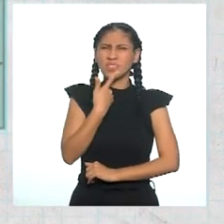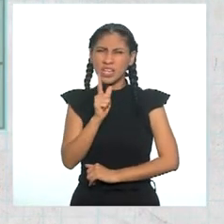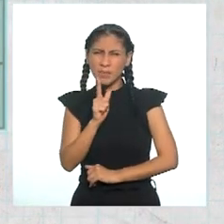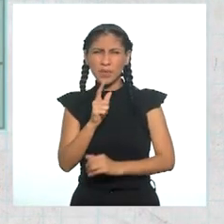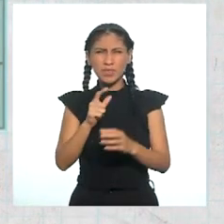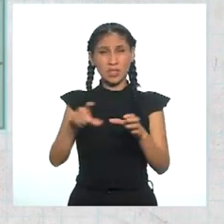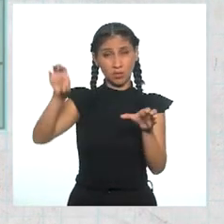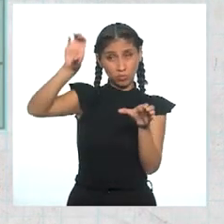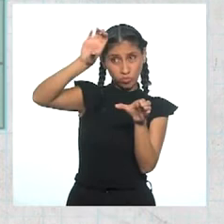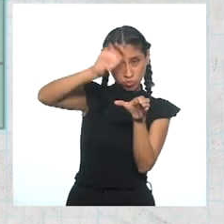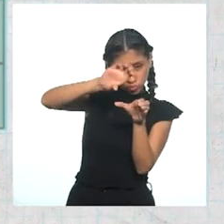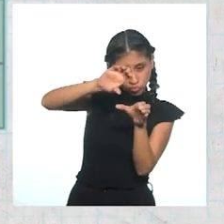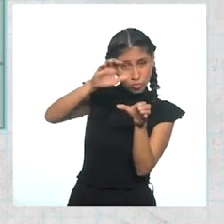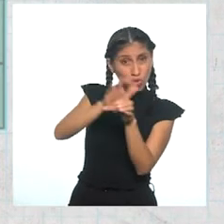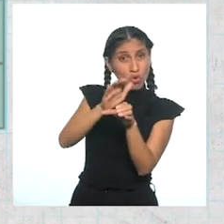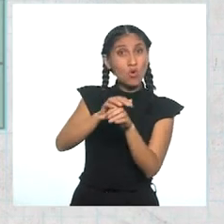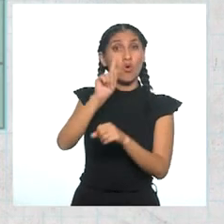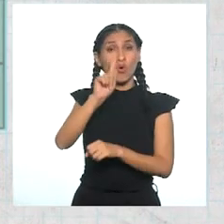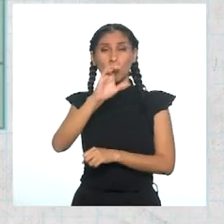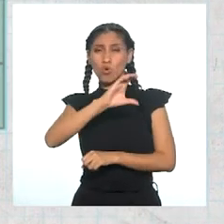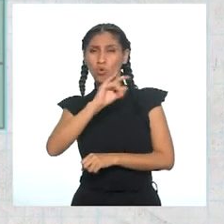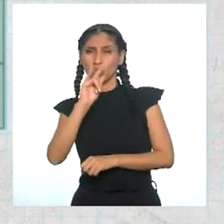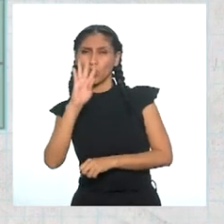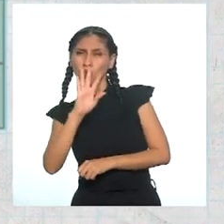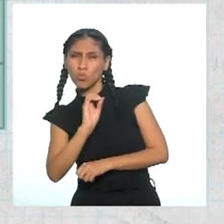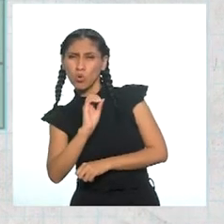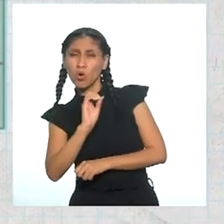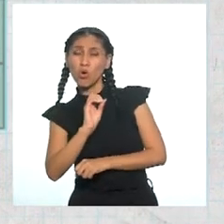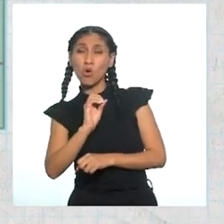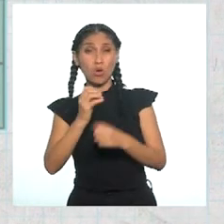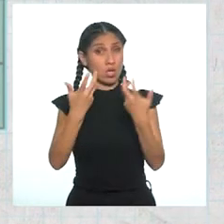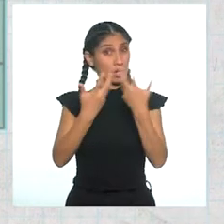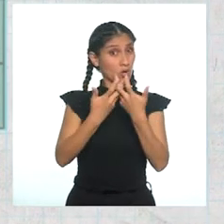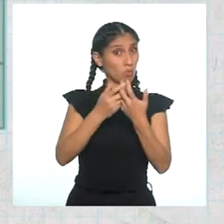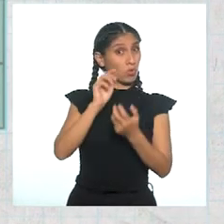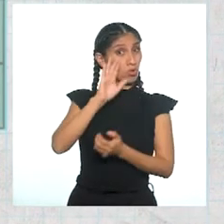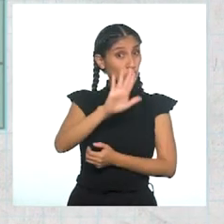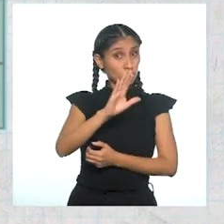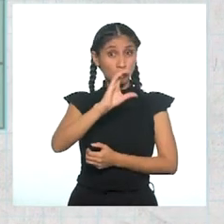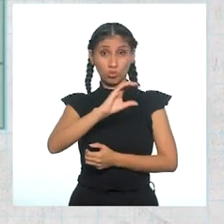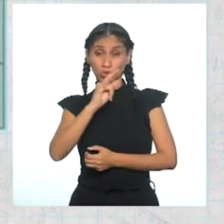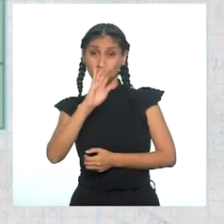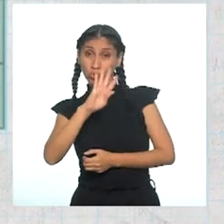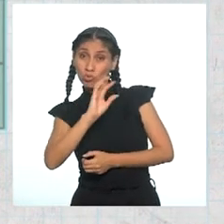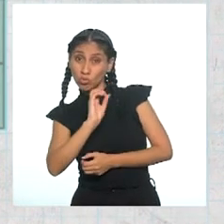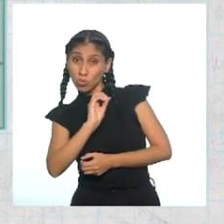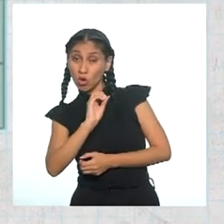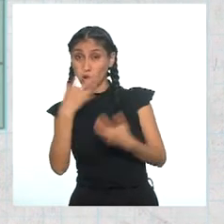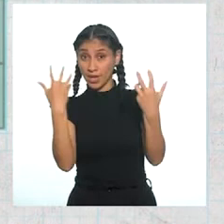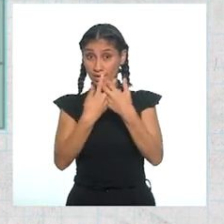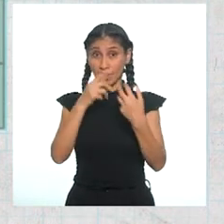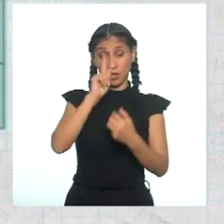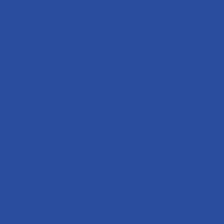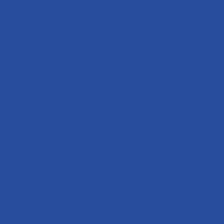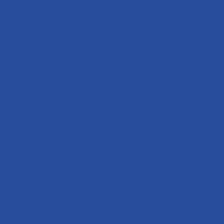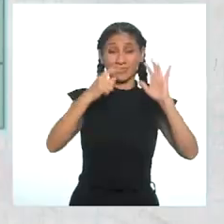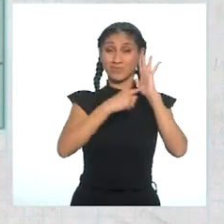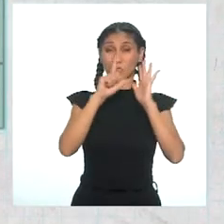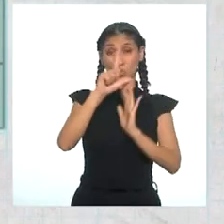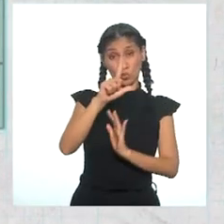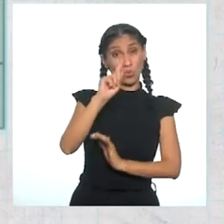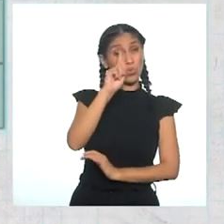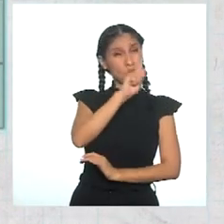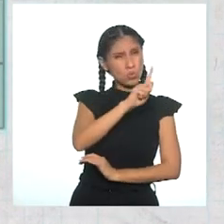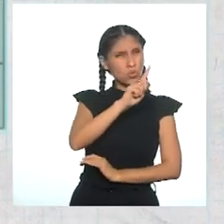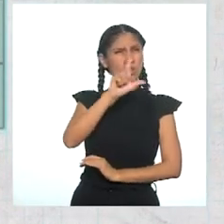de agua un cubo de 1 metro de arista, ¿la capacidad del cubo sería 1 kilolitro? Así es. Si